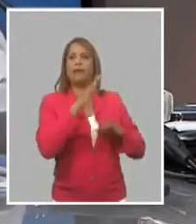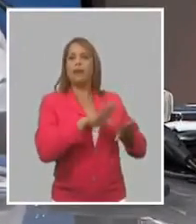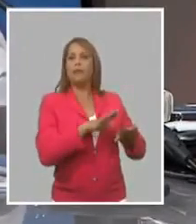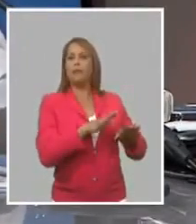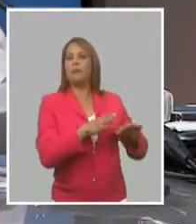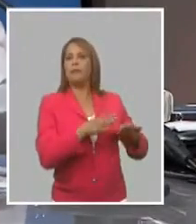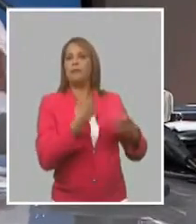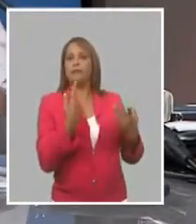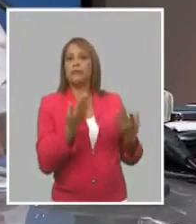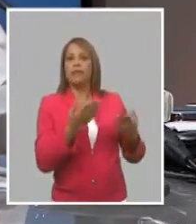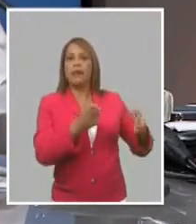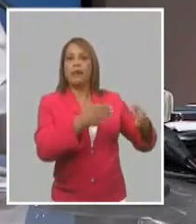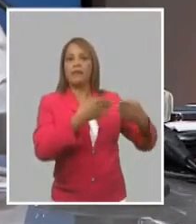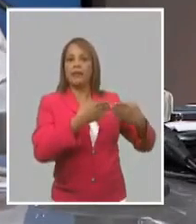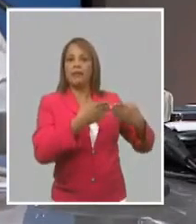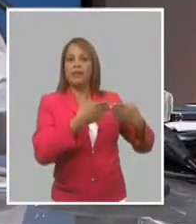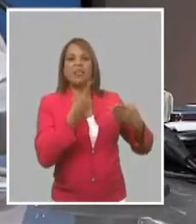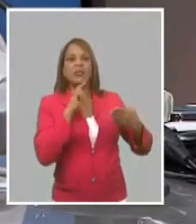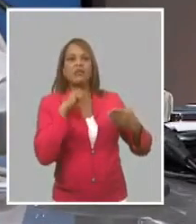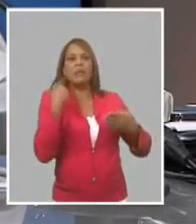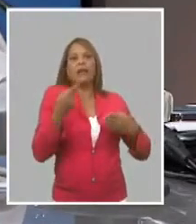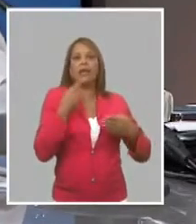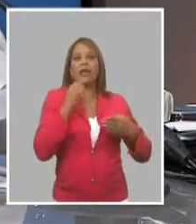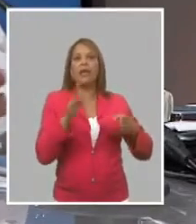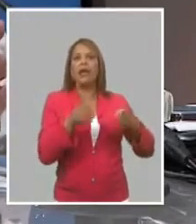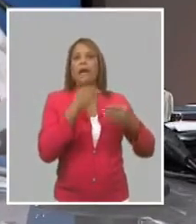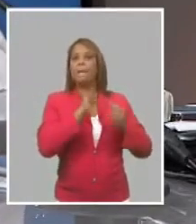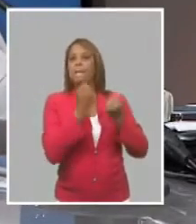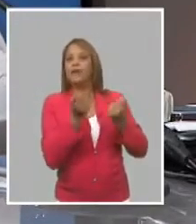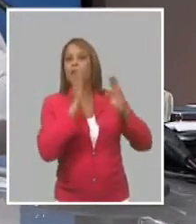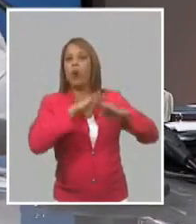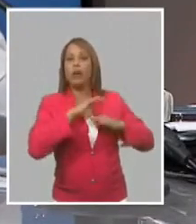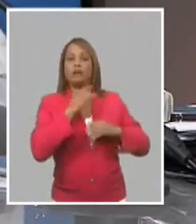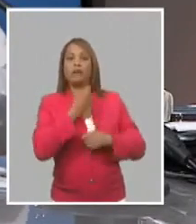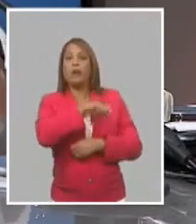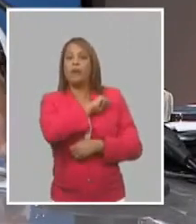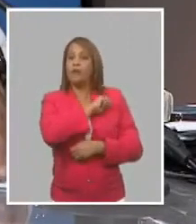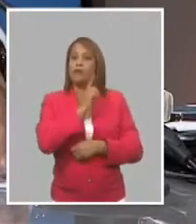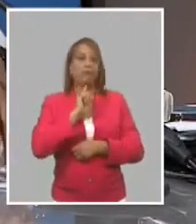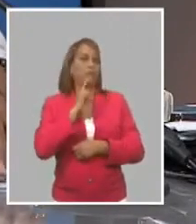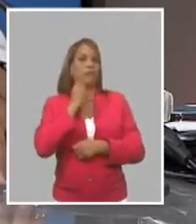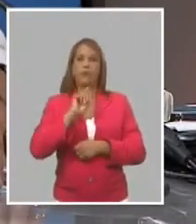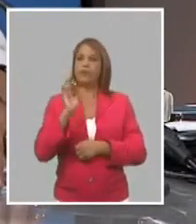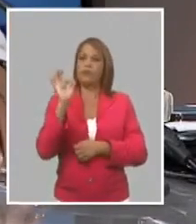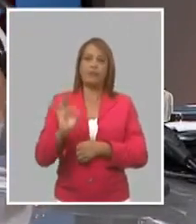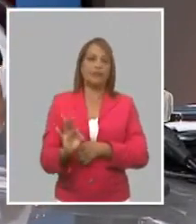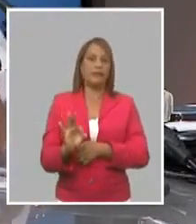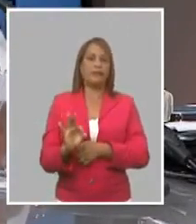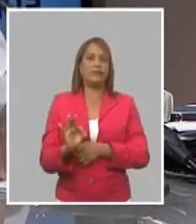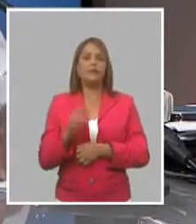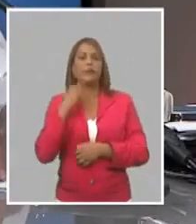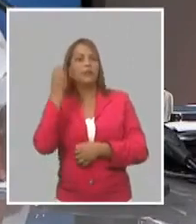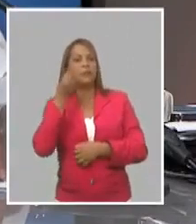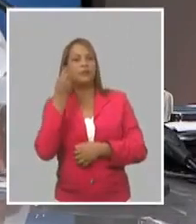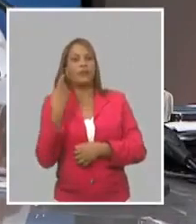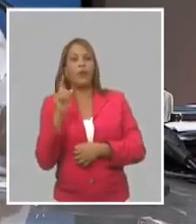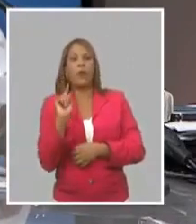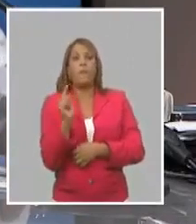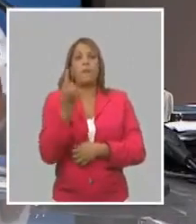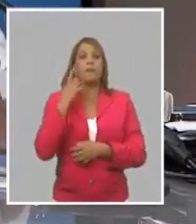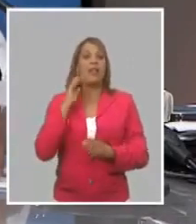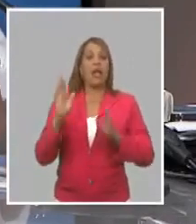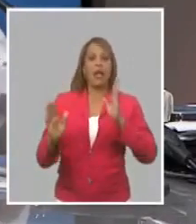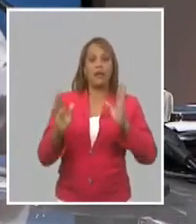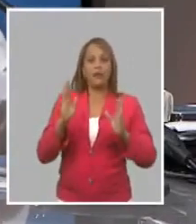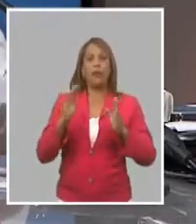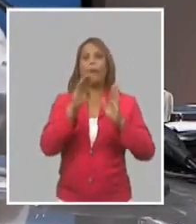cerrar, mañana amanece todo el mundo ahí sin comer el pan de la bodega. Y eso no puede ocurrir. Entonces, el diseño es, en un primer año,